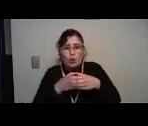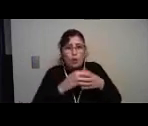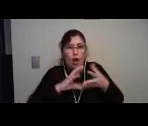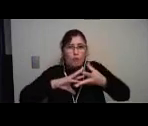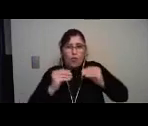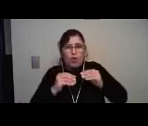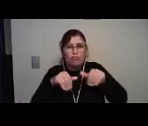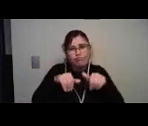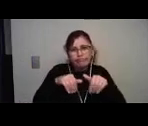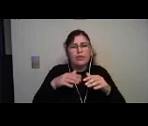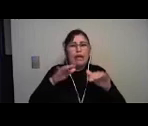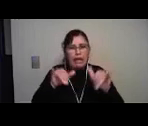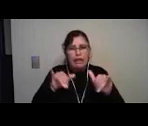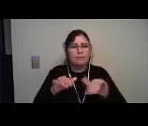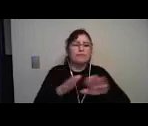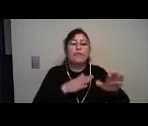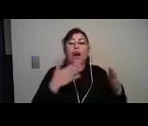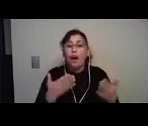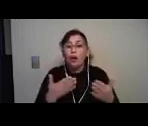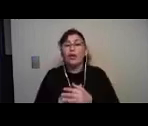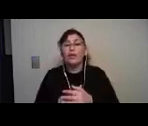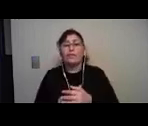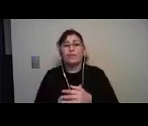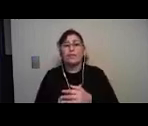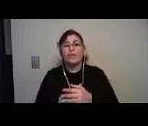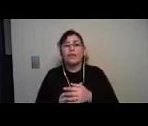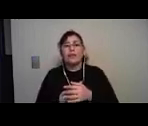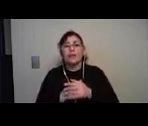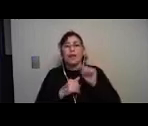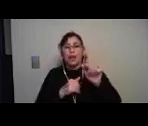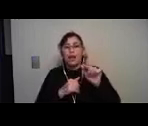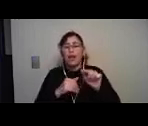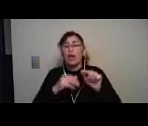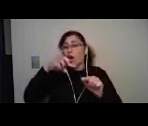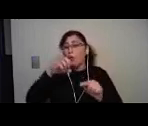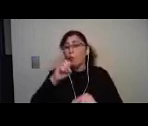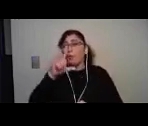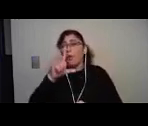¿Ya? Otra cosa que es importante es que las neuropatías periféricas, por lo menos las polineuropatías, generalmente son